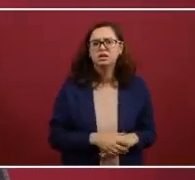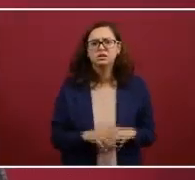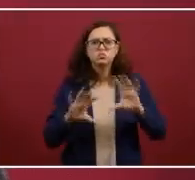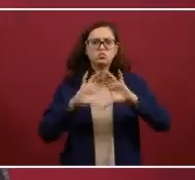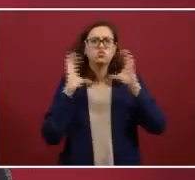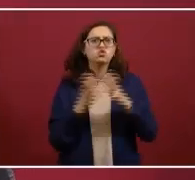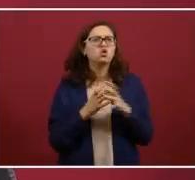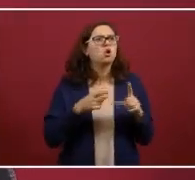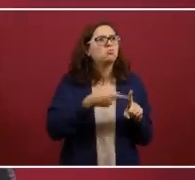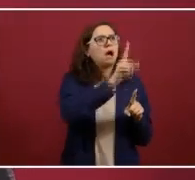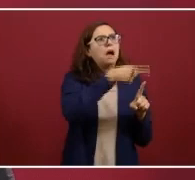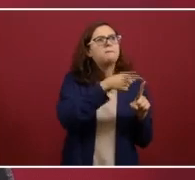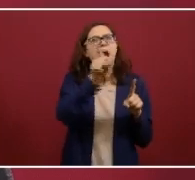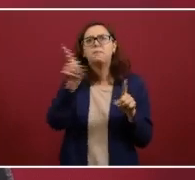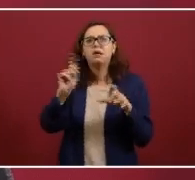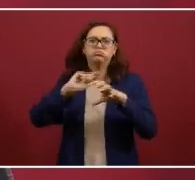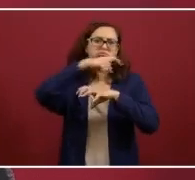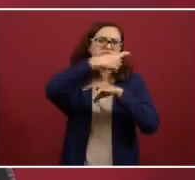el mundo.